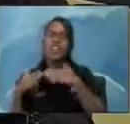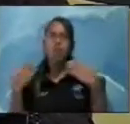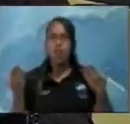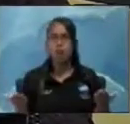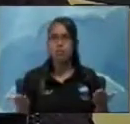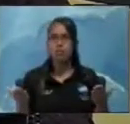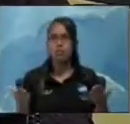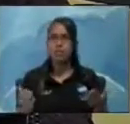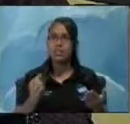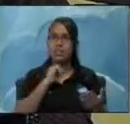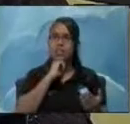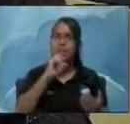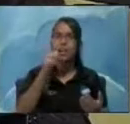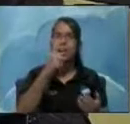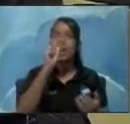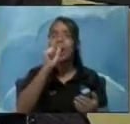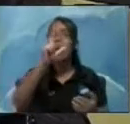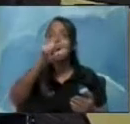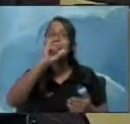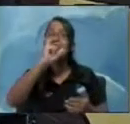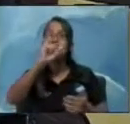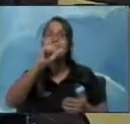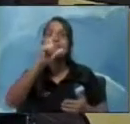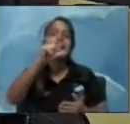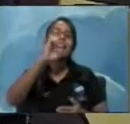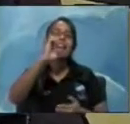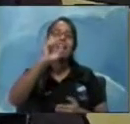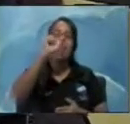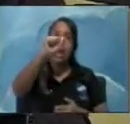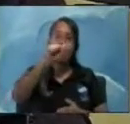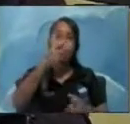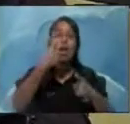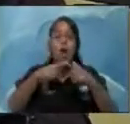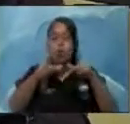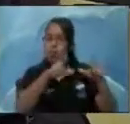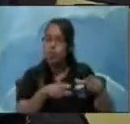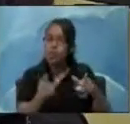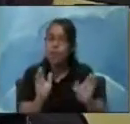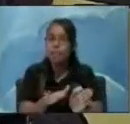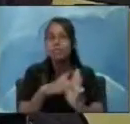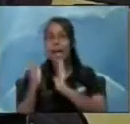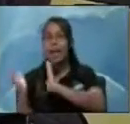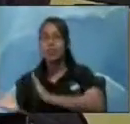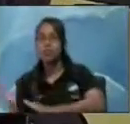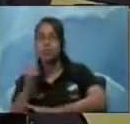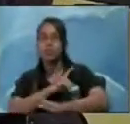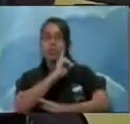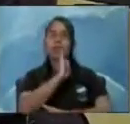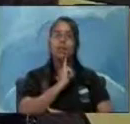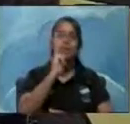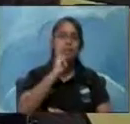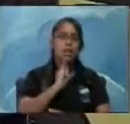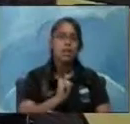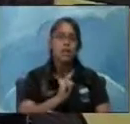Galilea es es una zona que queda al norte de Israel está allí el mar de Galilea hay ciudades como